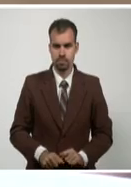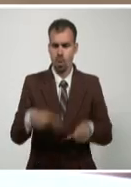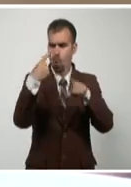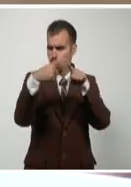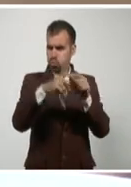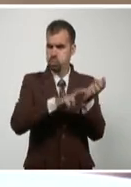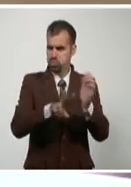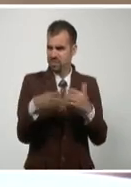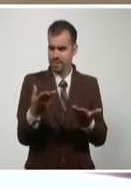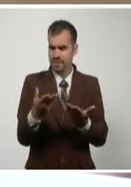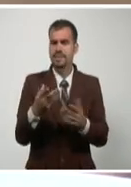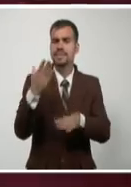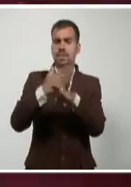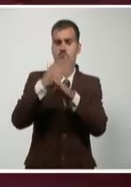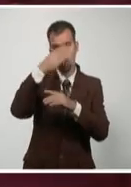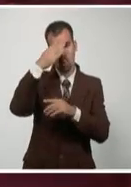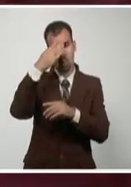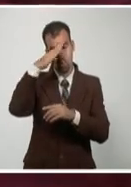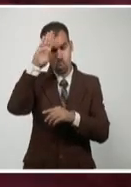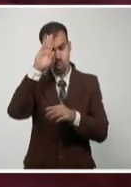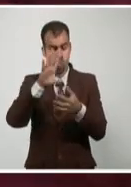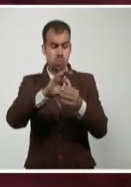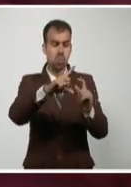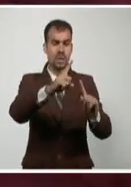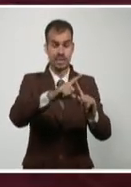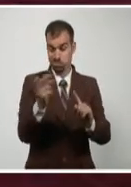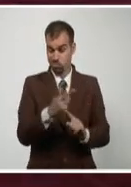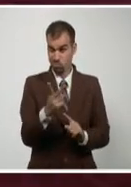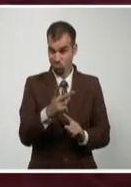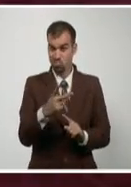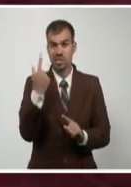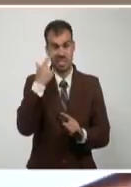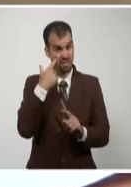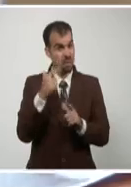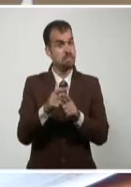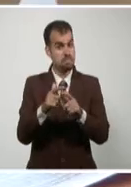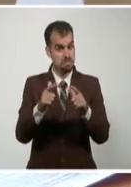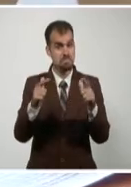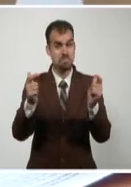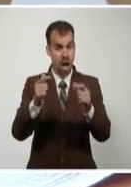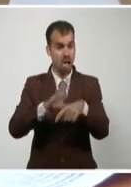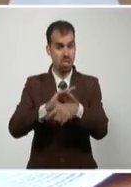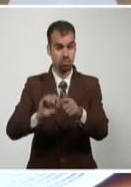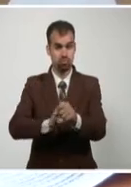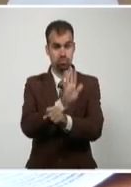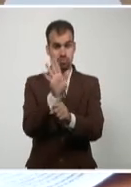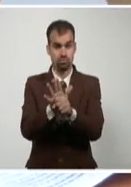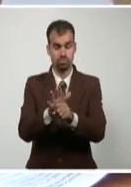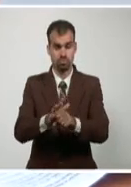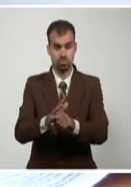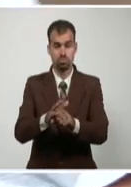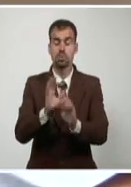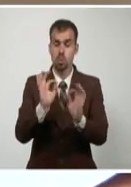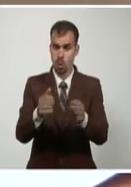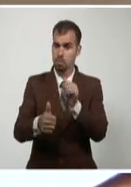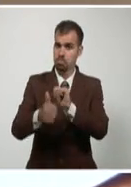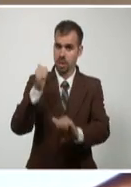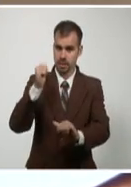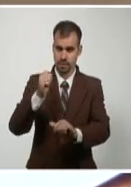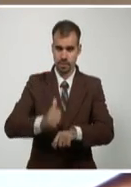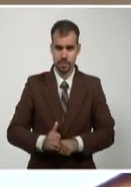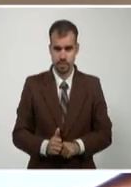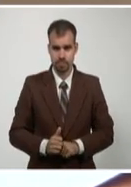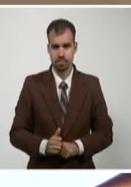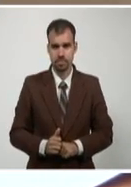y Guantánamo, provincias que presentan una alta tasa de incidencia del virus. En el caso de Santiago de Cuba,